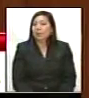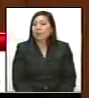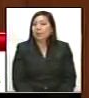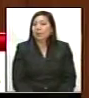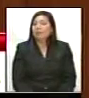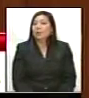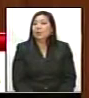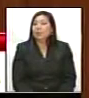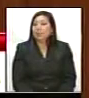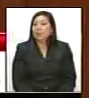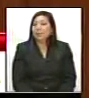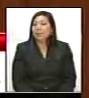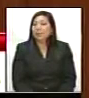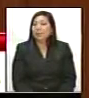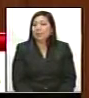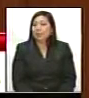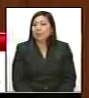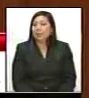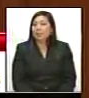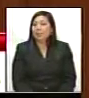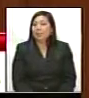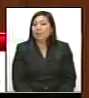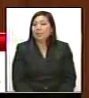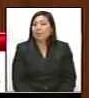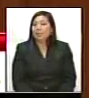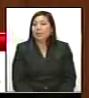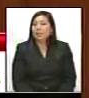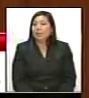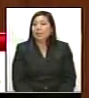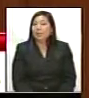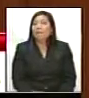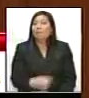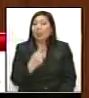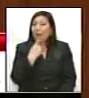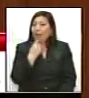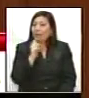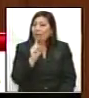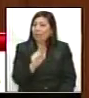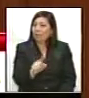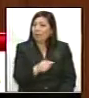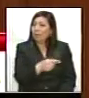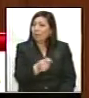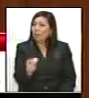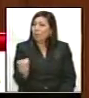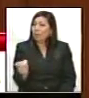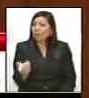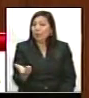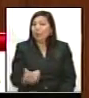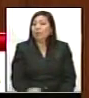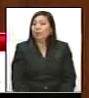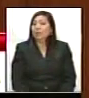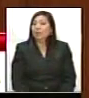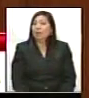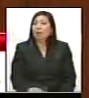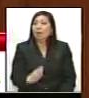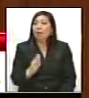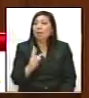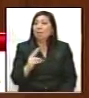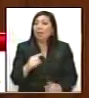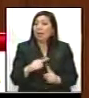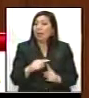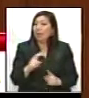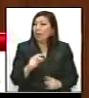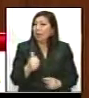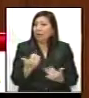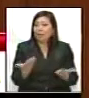gracias presidente simplemente presidenta para aclarar un tema ya que la colega rosa bartra no